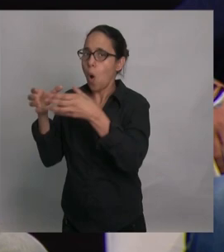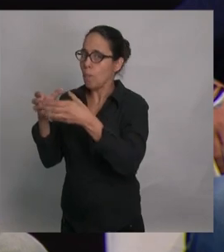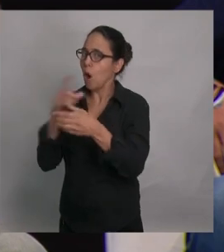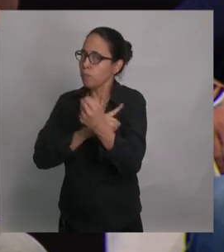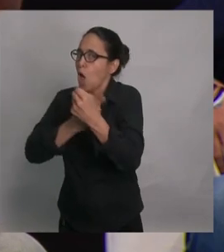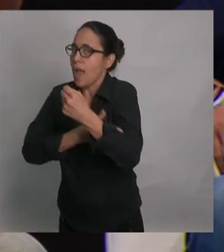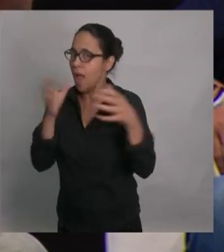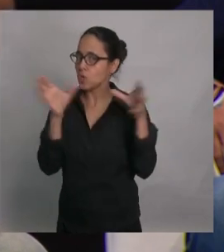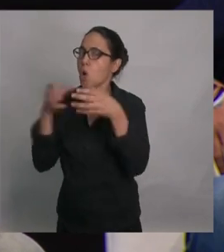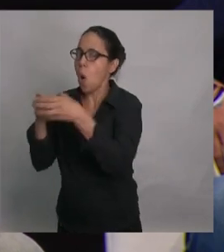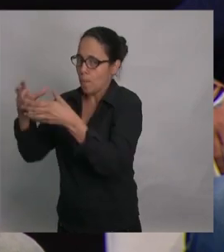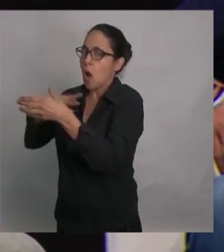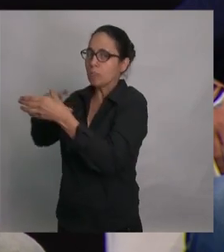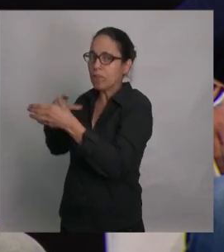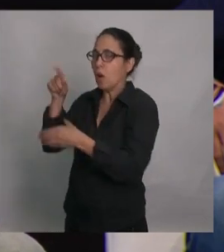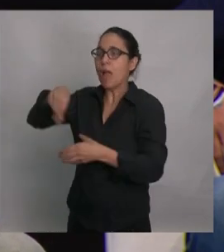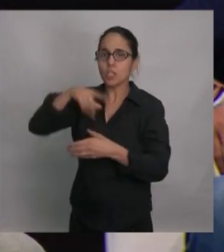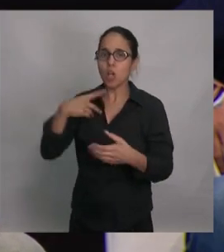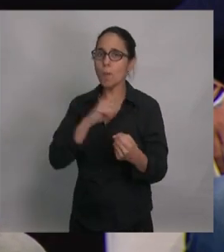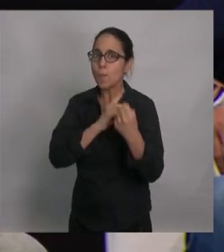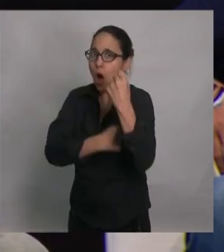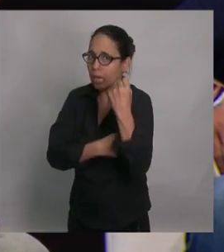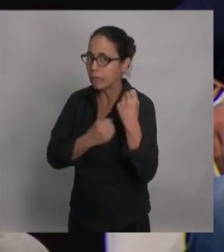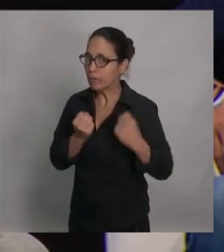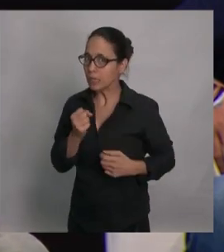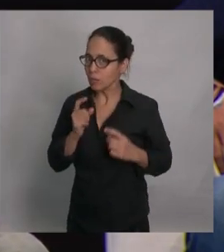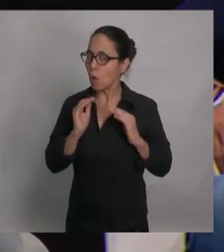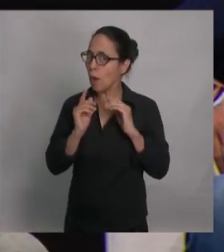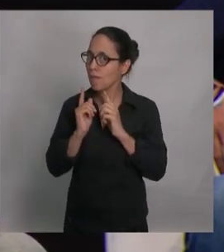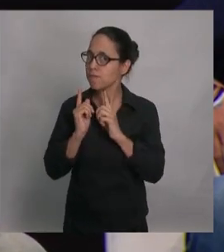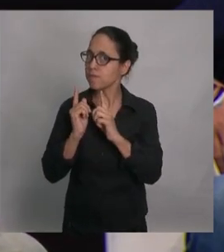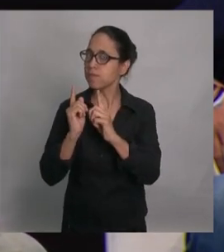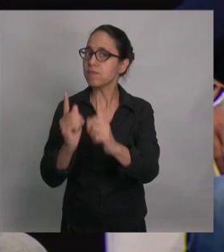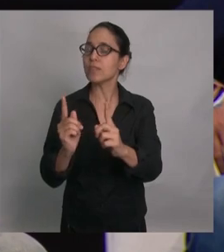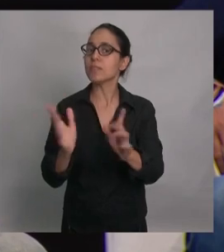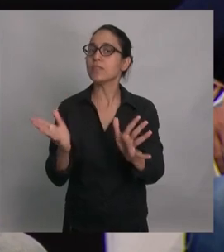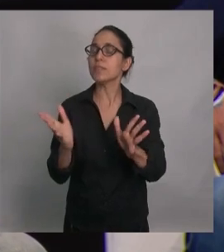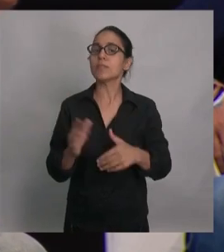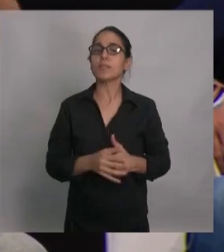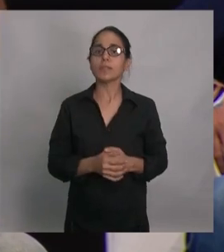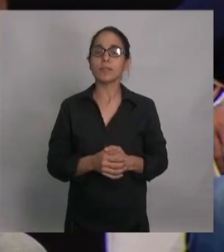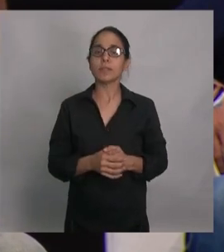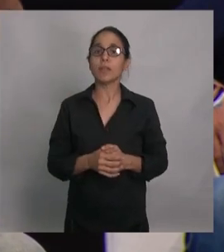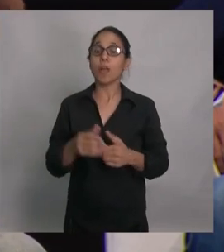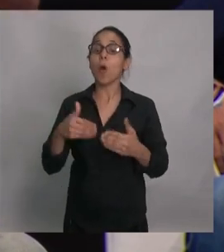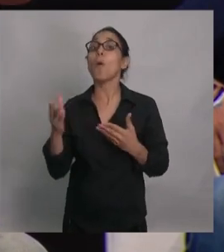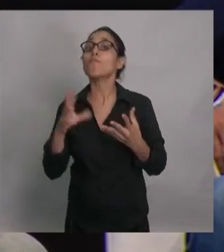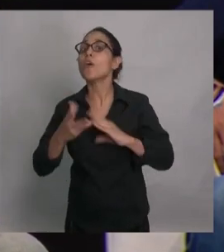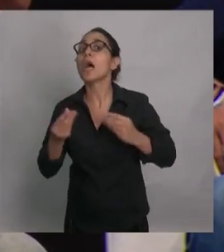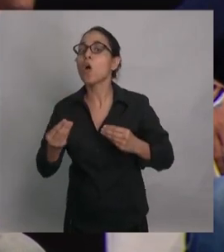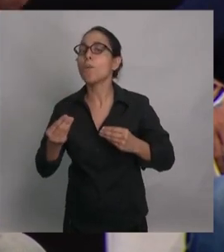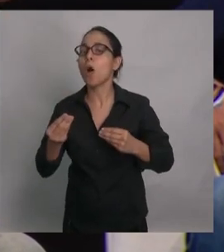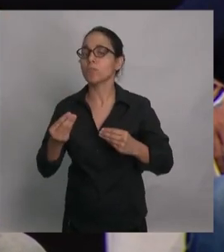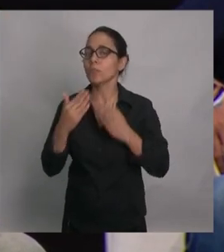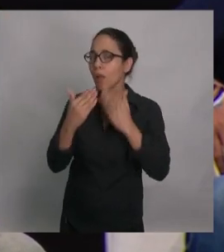de sostener su poder en escenarios electorales adversos, que es la forma que han